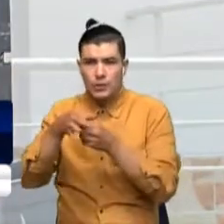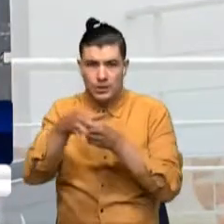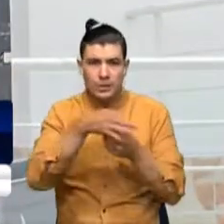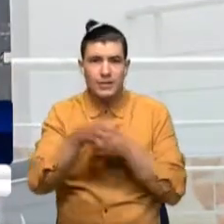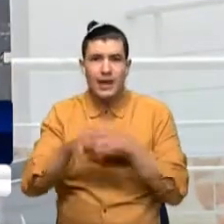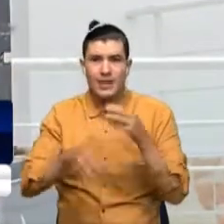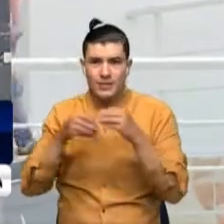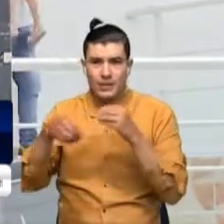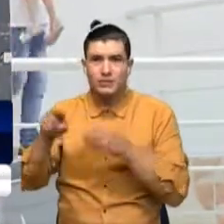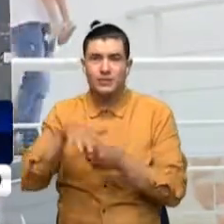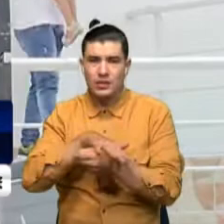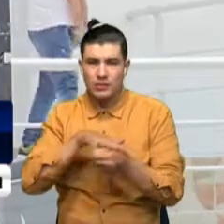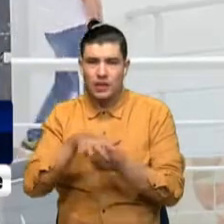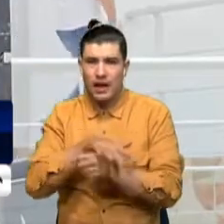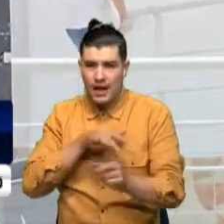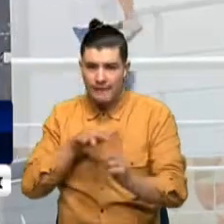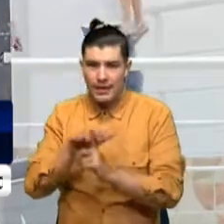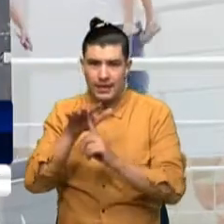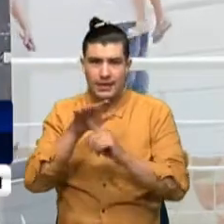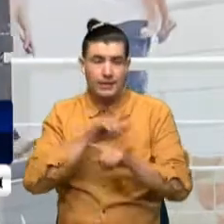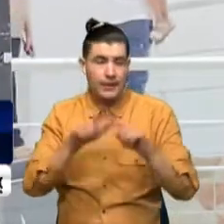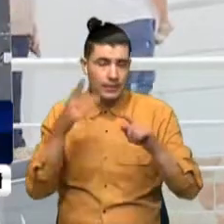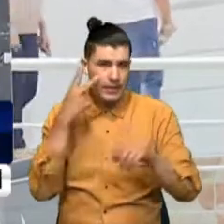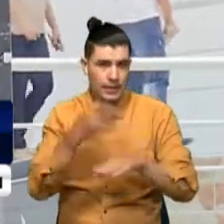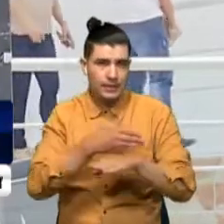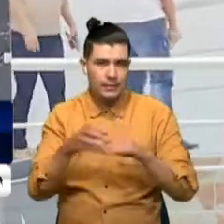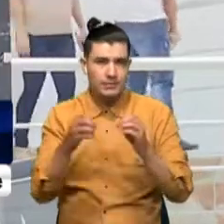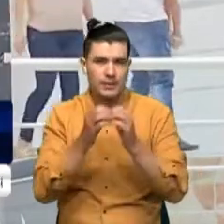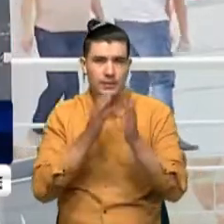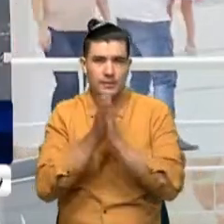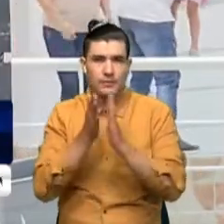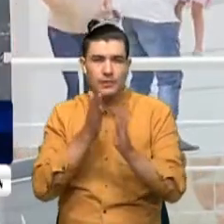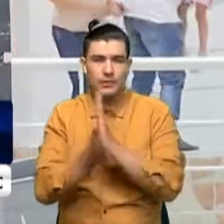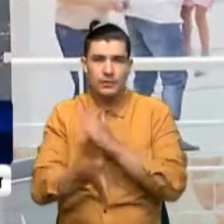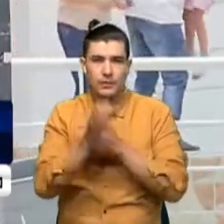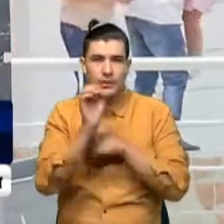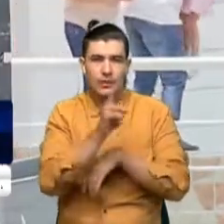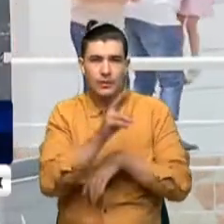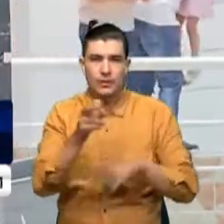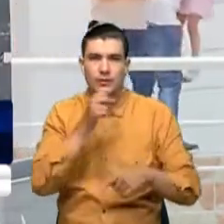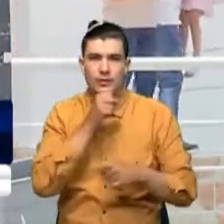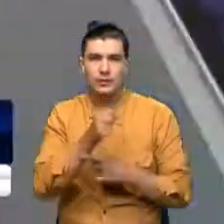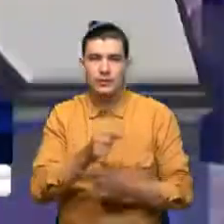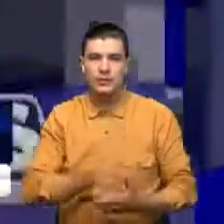vinculados en esta situación. Vuelvo con usted, Heider. Buenas tardes.